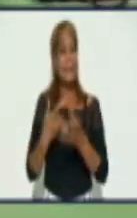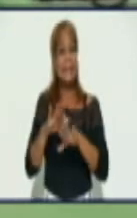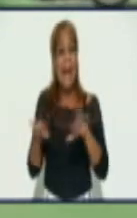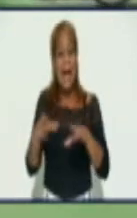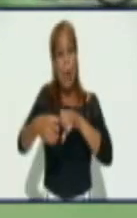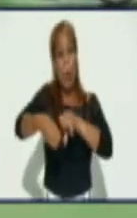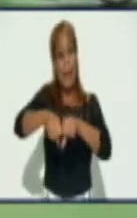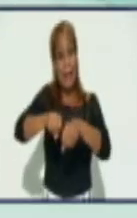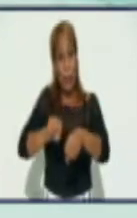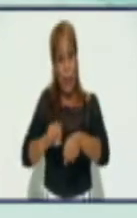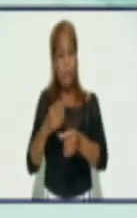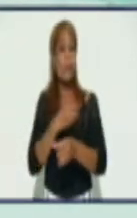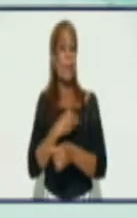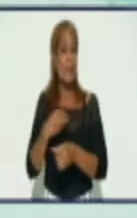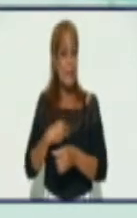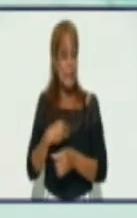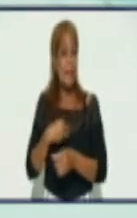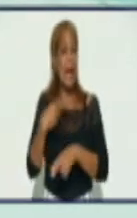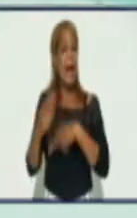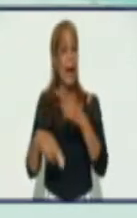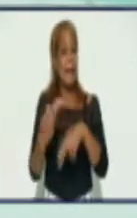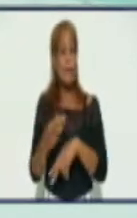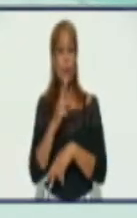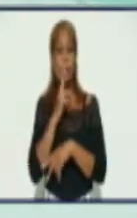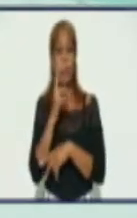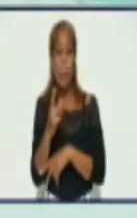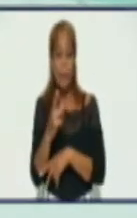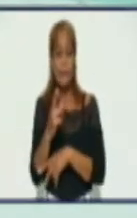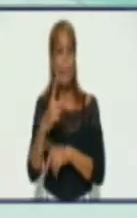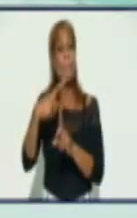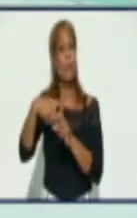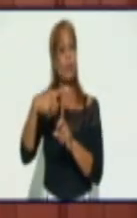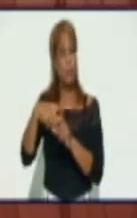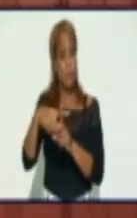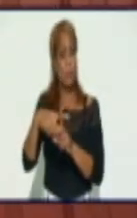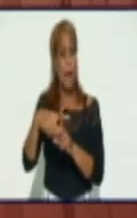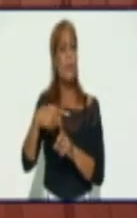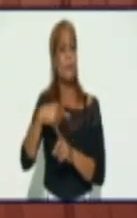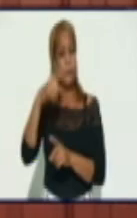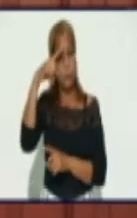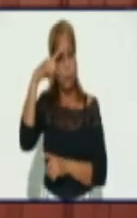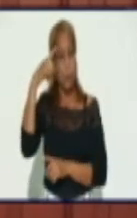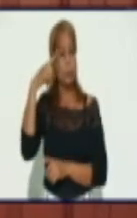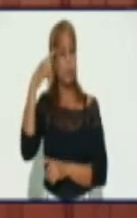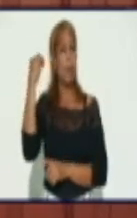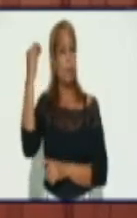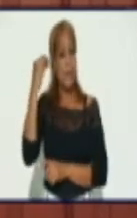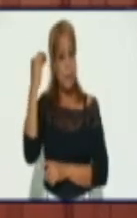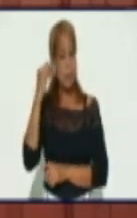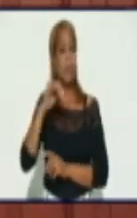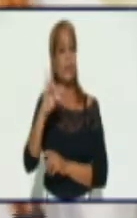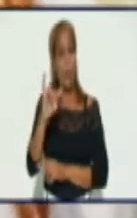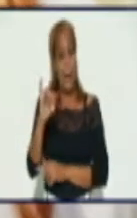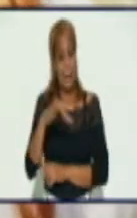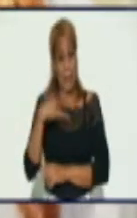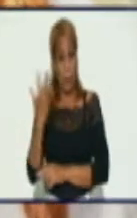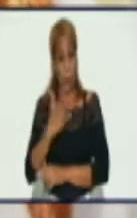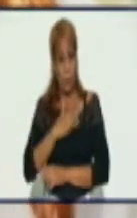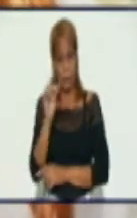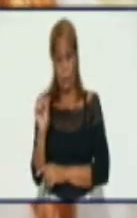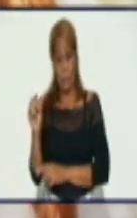respuesta positiva en la incorporación, y nosotros pensamos que los nuestros también den una respuesta en la incorporación a las